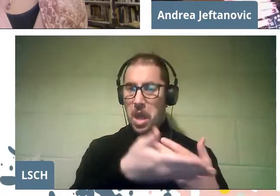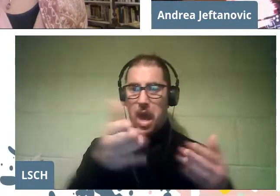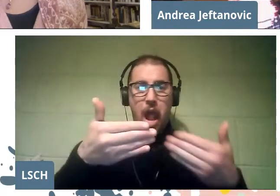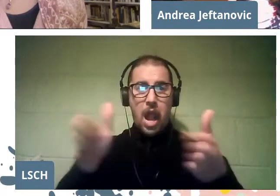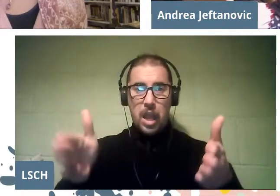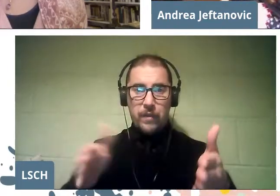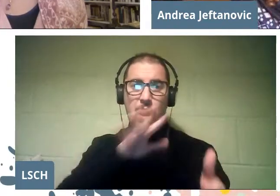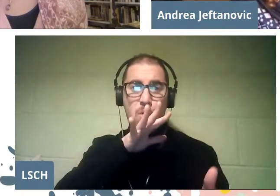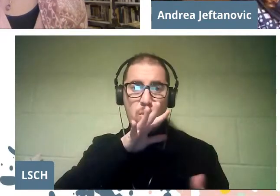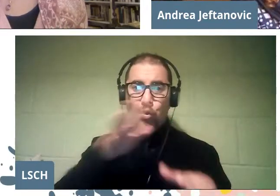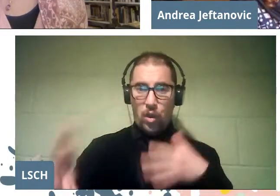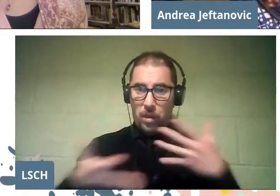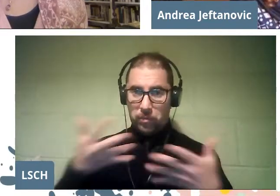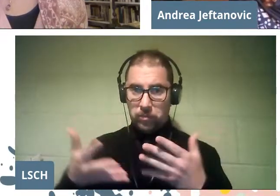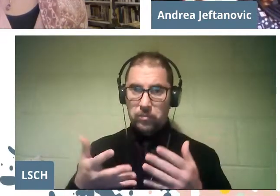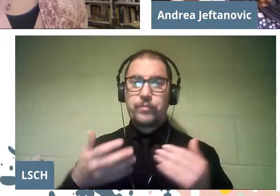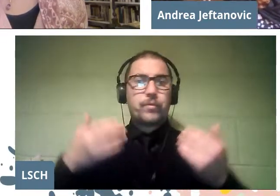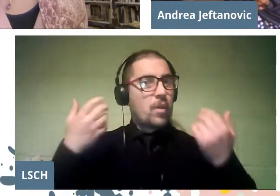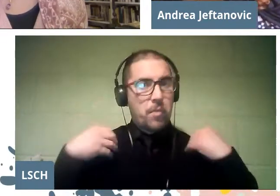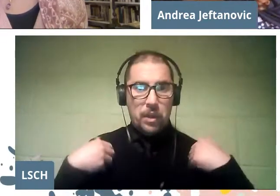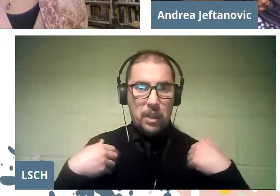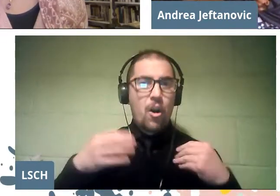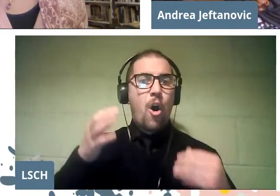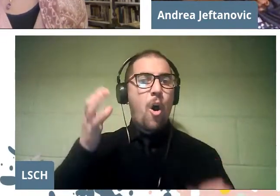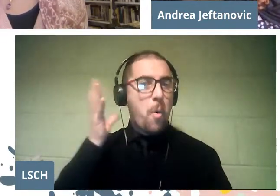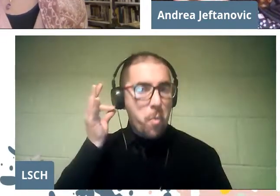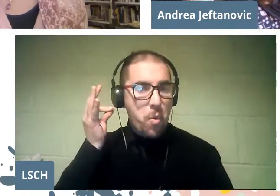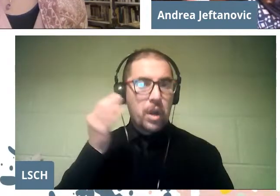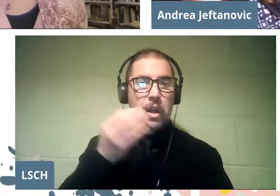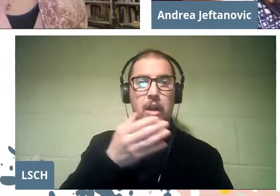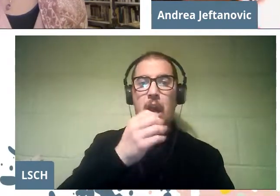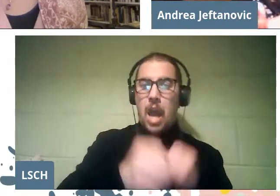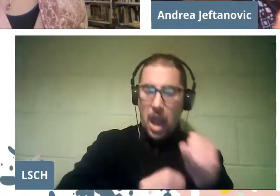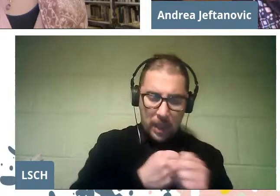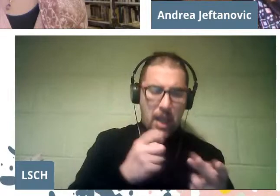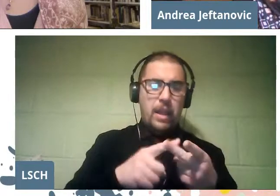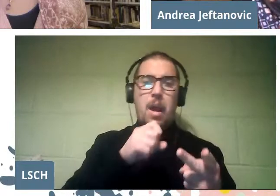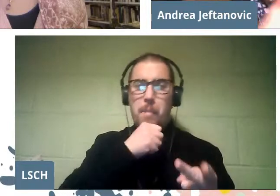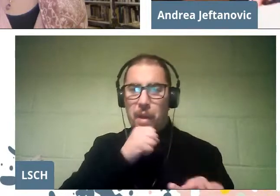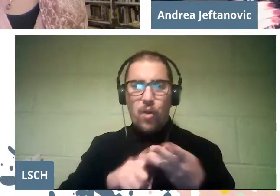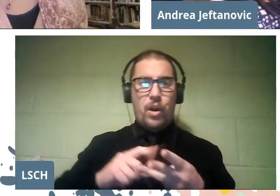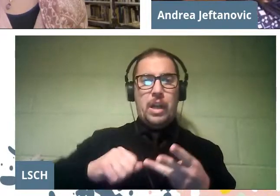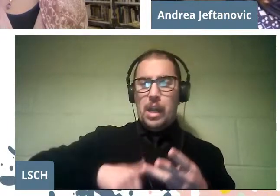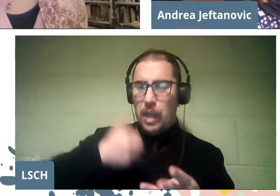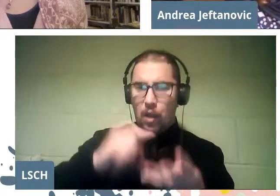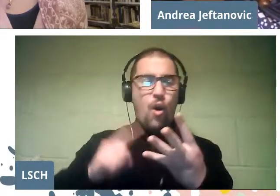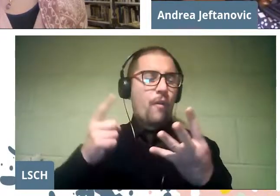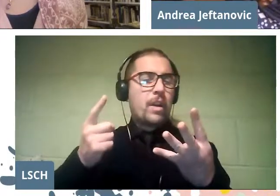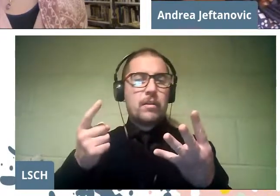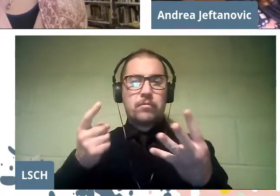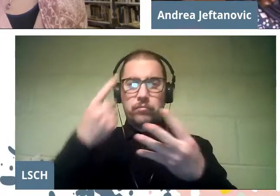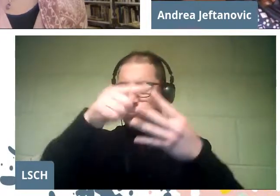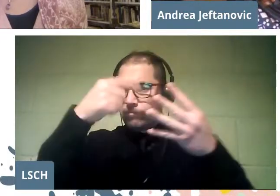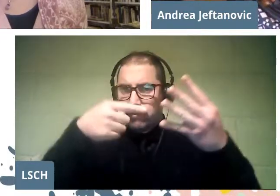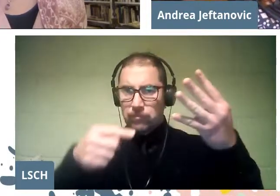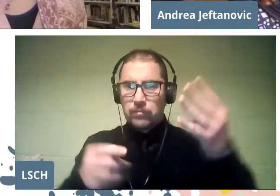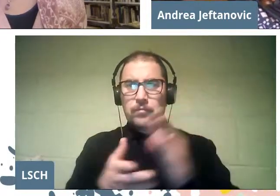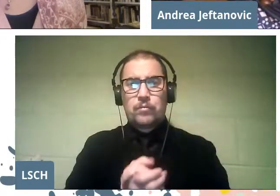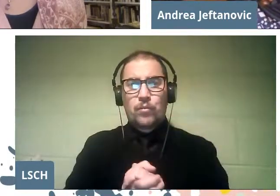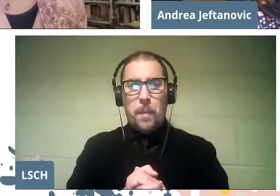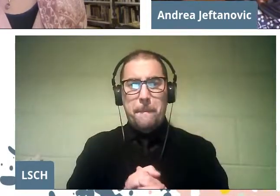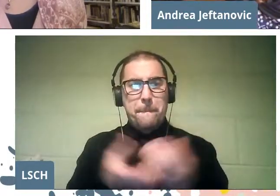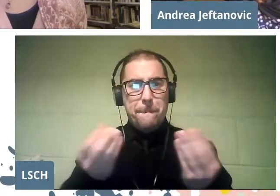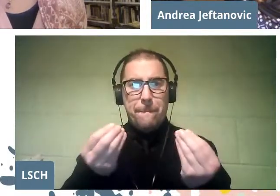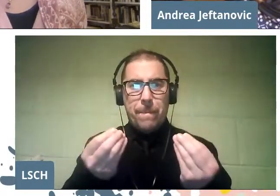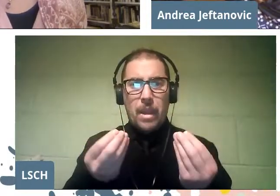y lo practicamos mujeres de mediana edad, mayores, menores, jóvenes, bueno, y adquirió un